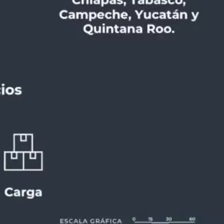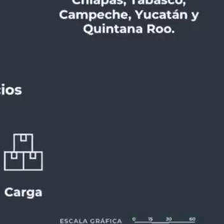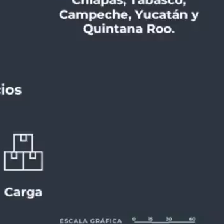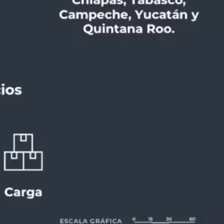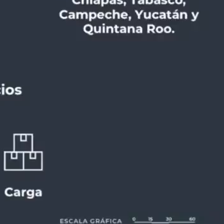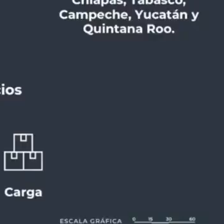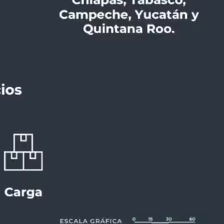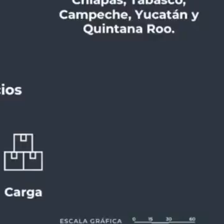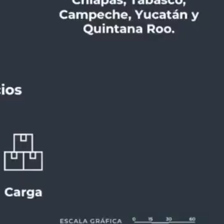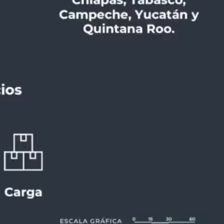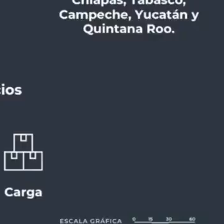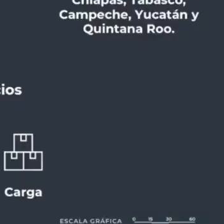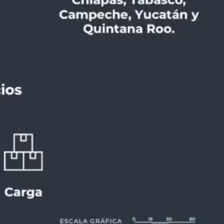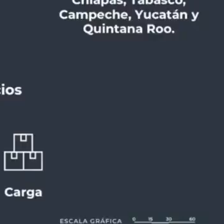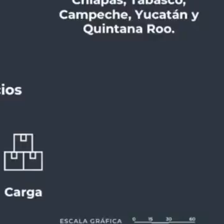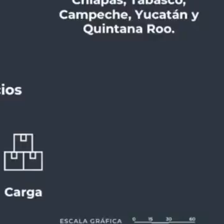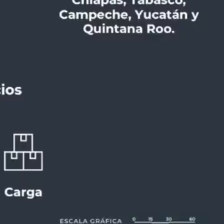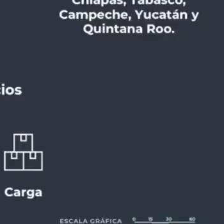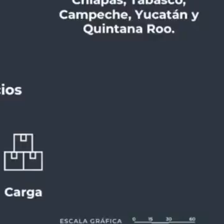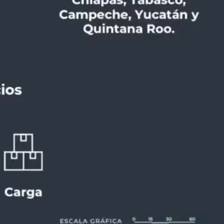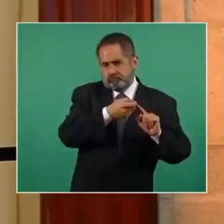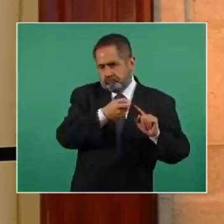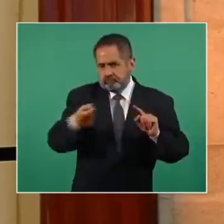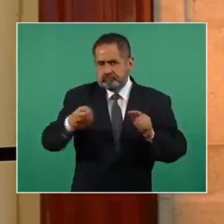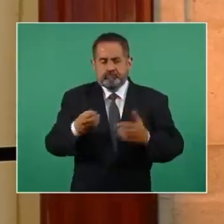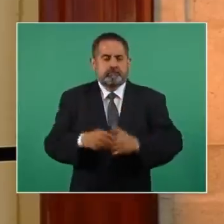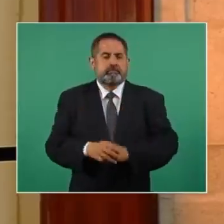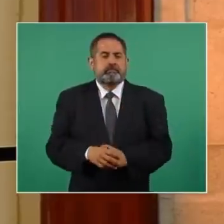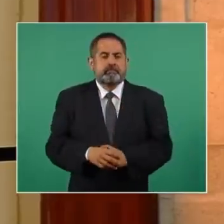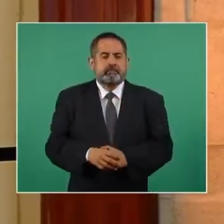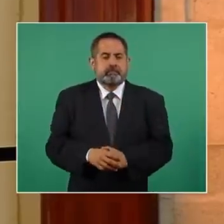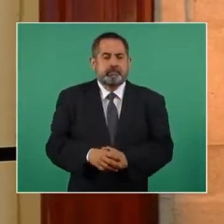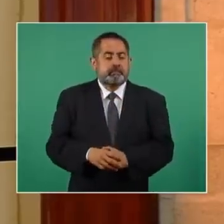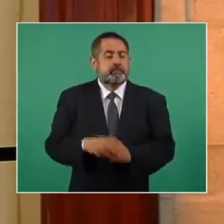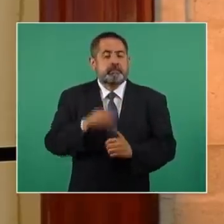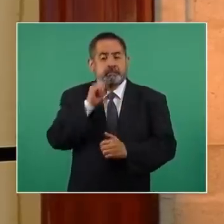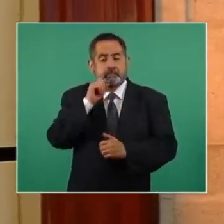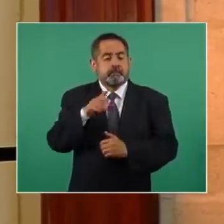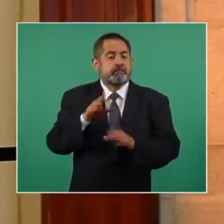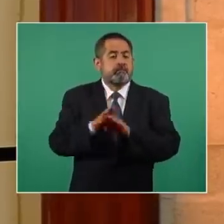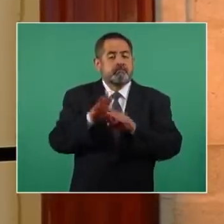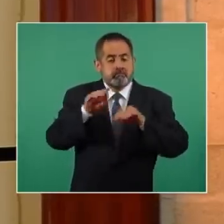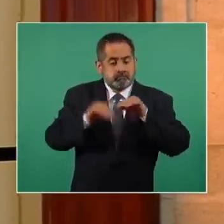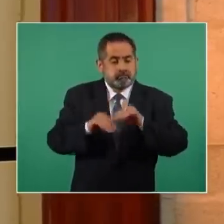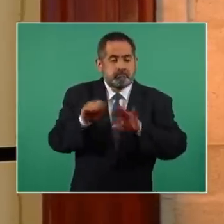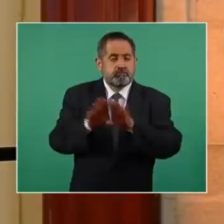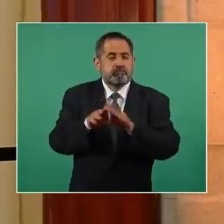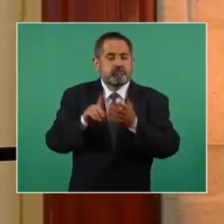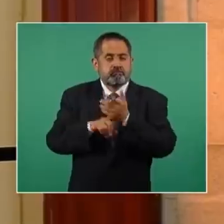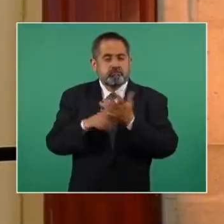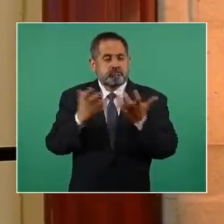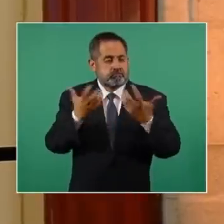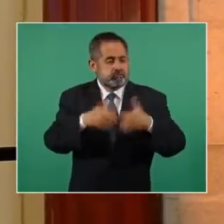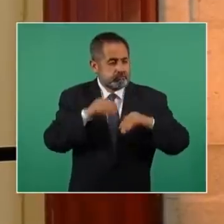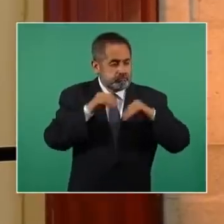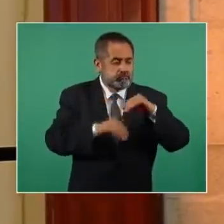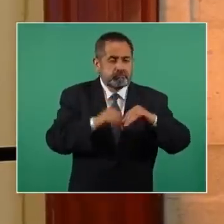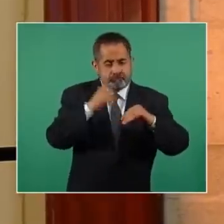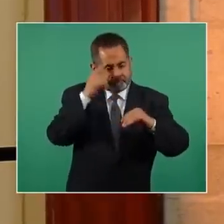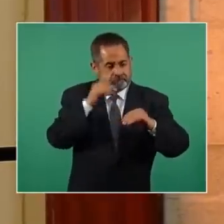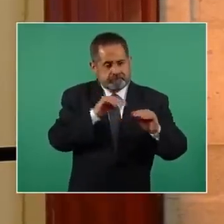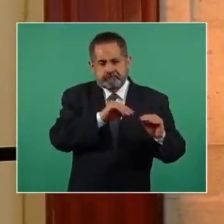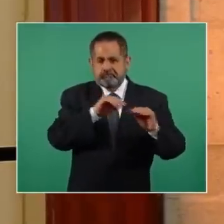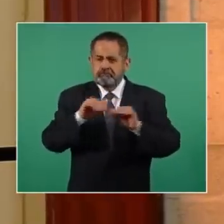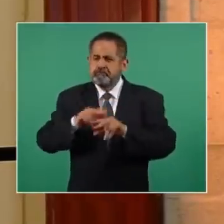actualmente todo llega por camiones hacia la península. Se planteó material rodante, que es el diseño y fabricación y puesta en marcha.